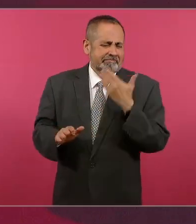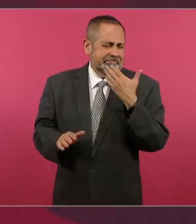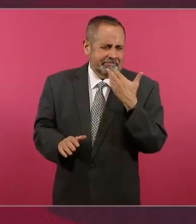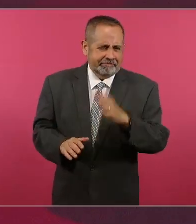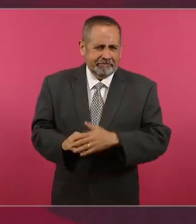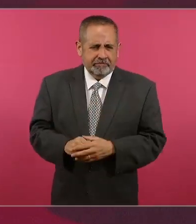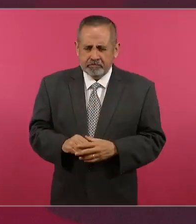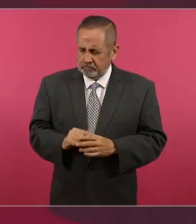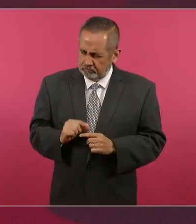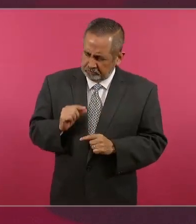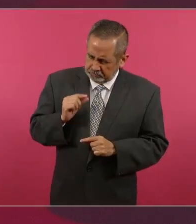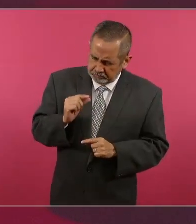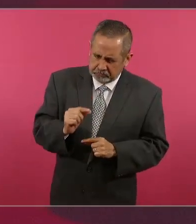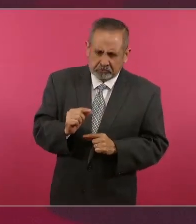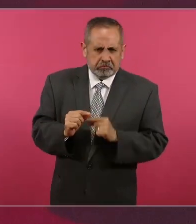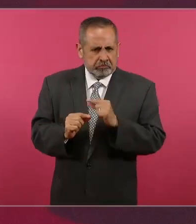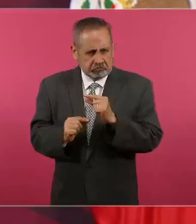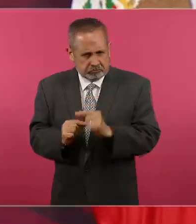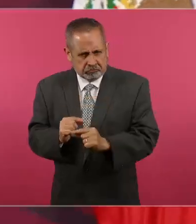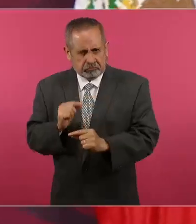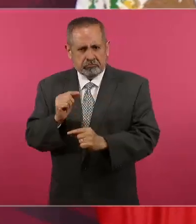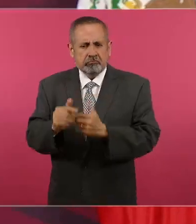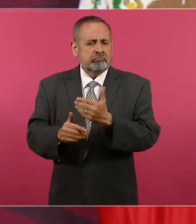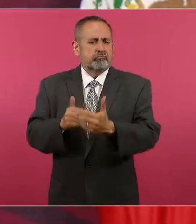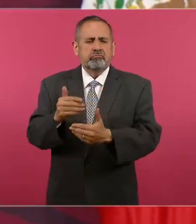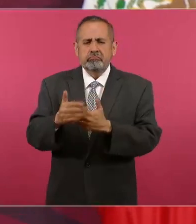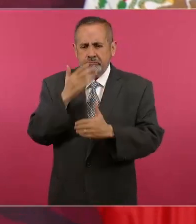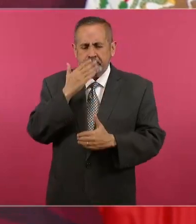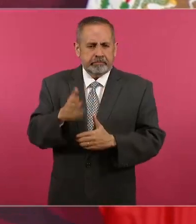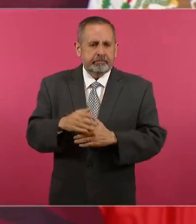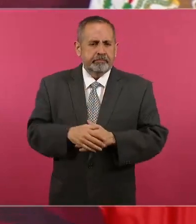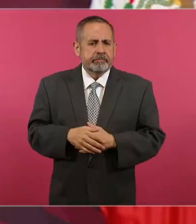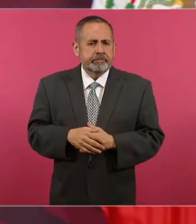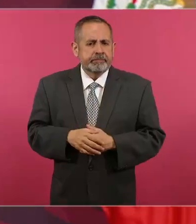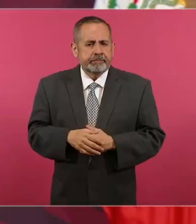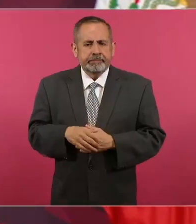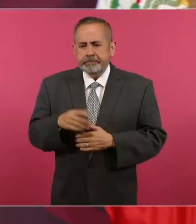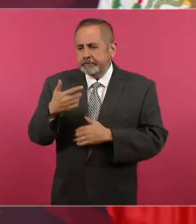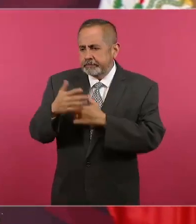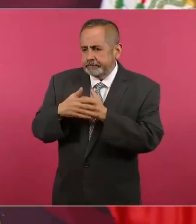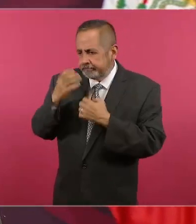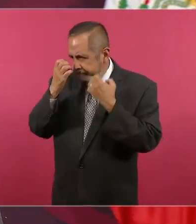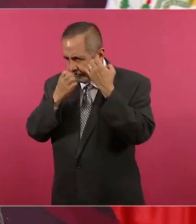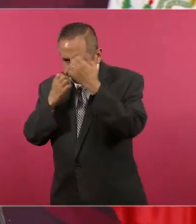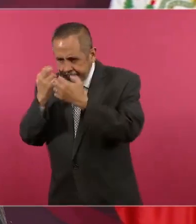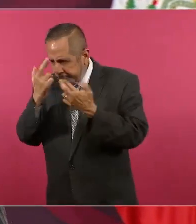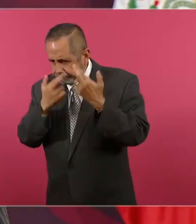Vámonos poco a poco y sí vamos a llevar a cabo la supervisión. ¿Y